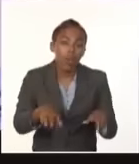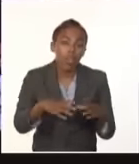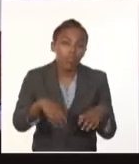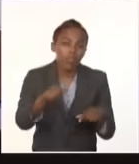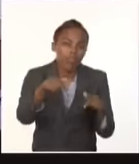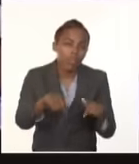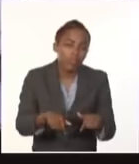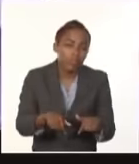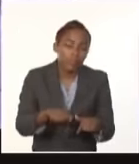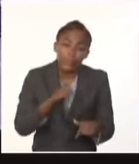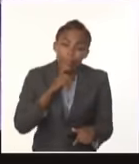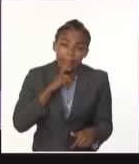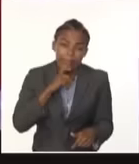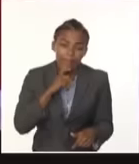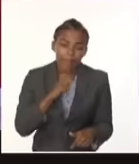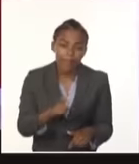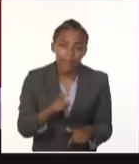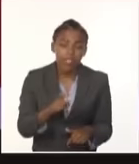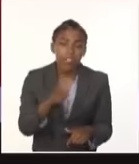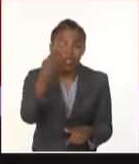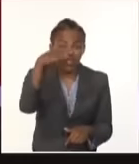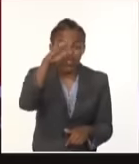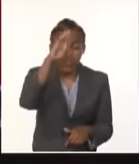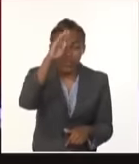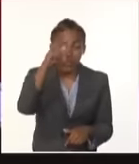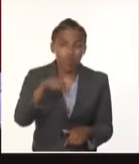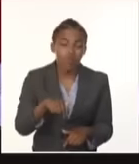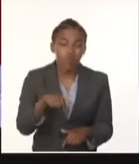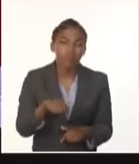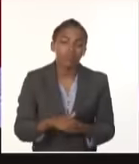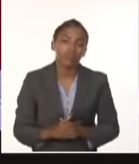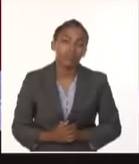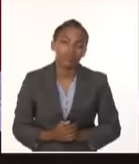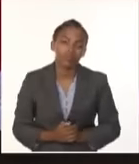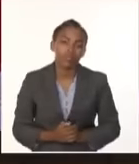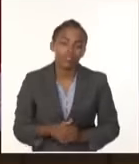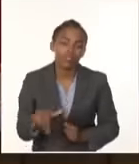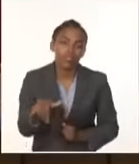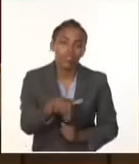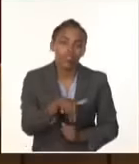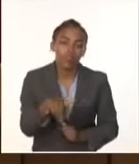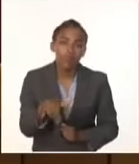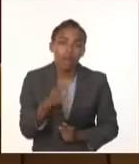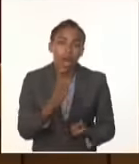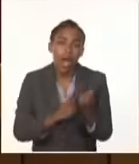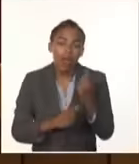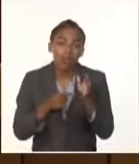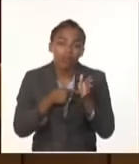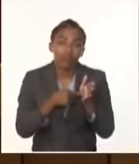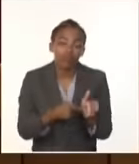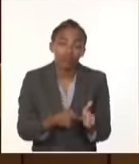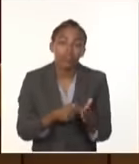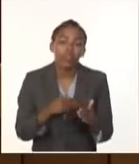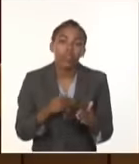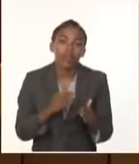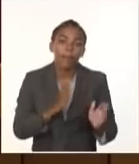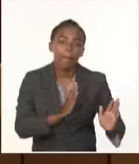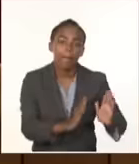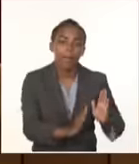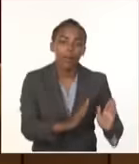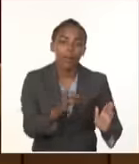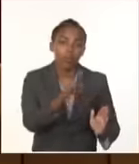de la historia de la revolución. No faltan incluso los que llegan a sugerir que el periodo revolucionario